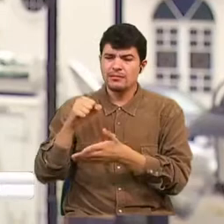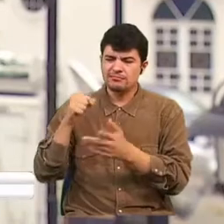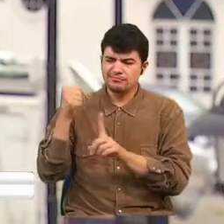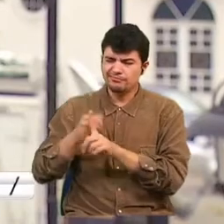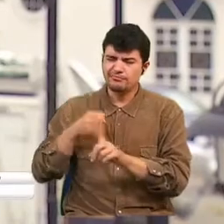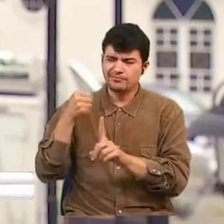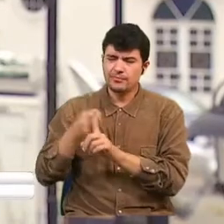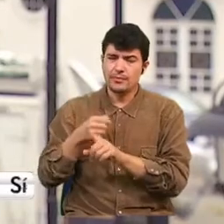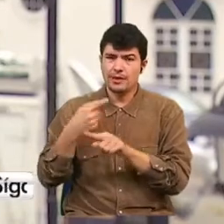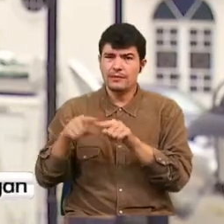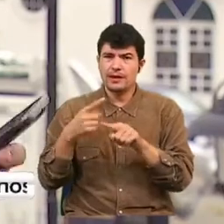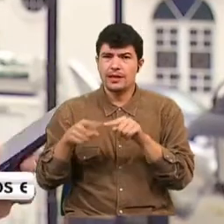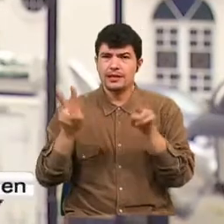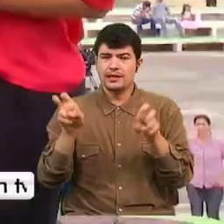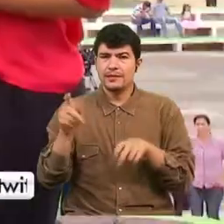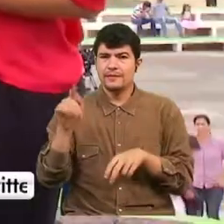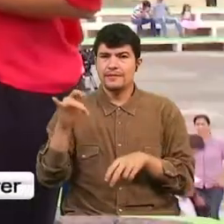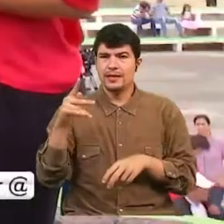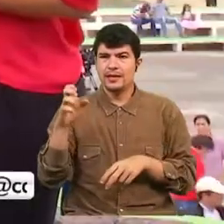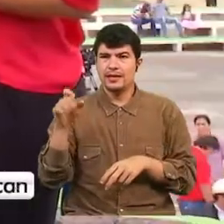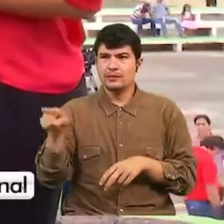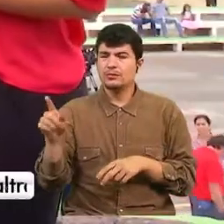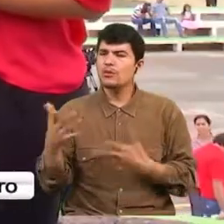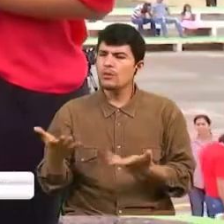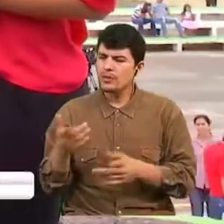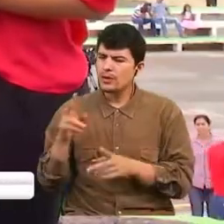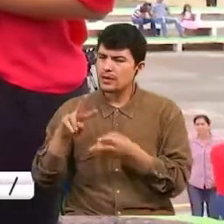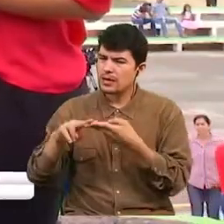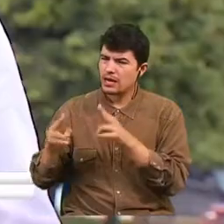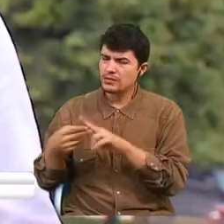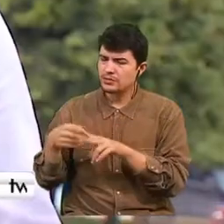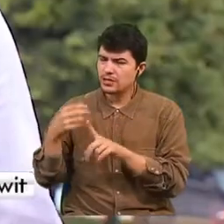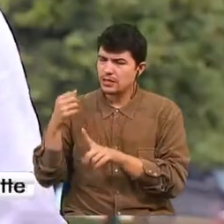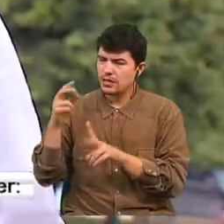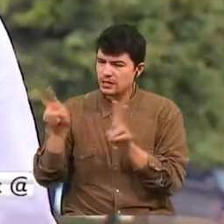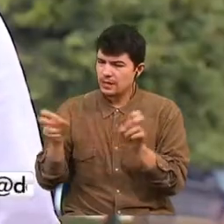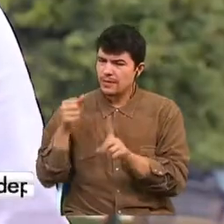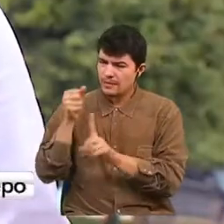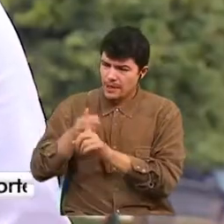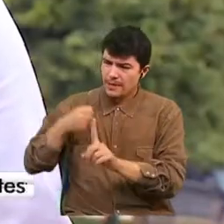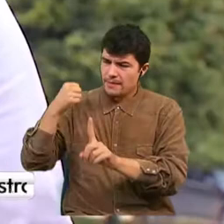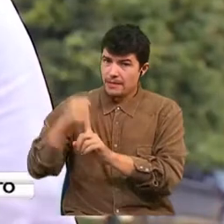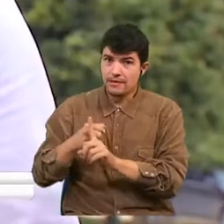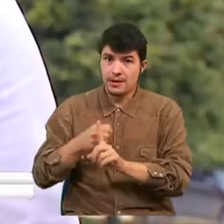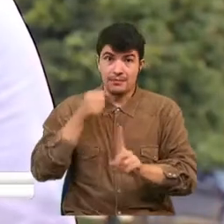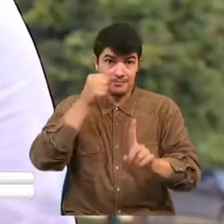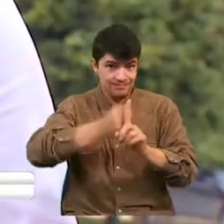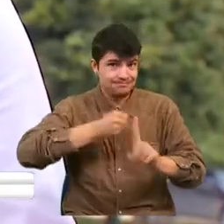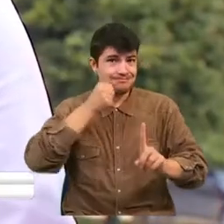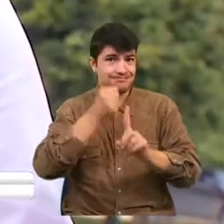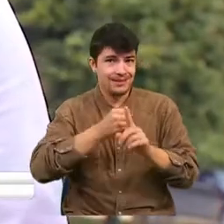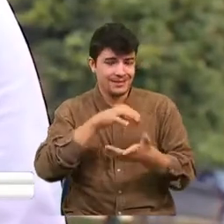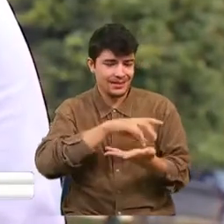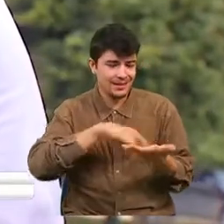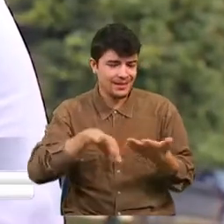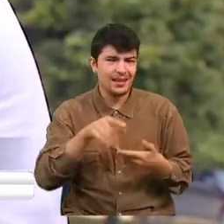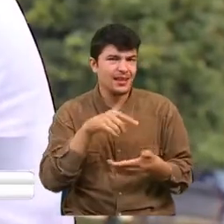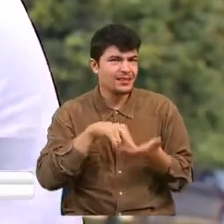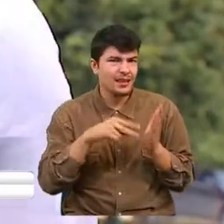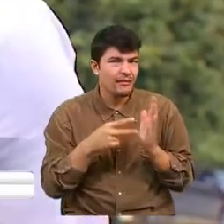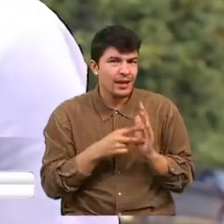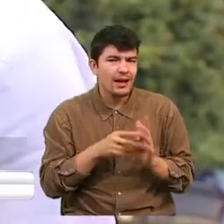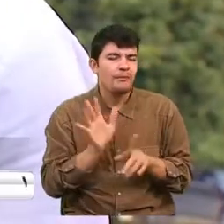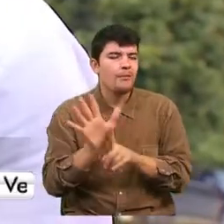tema del FICE y otros eventos productivos. ¿Cómo le fue con el tema de la pujanza? Bueno, la pujanza santandereana era lo que decía, es mostrar